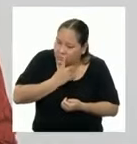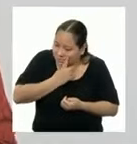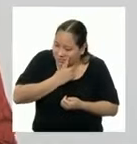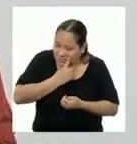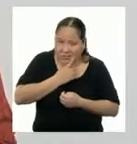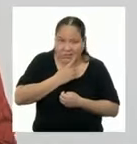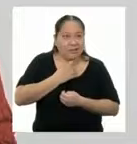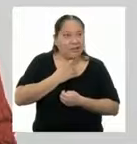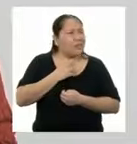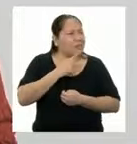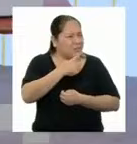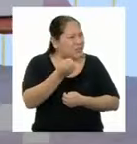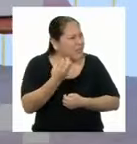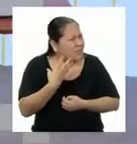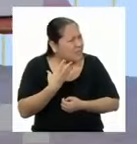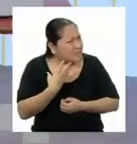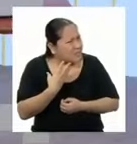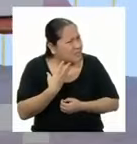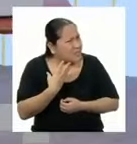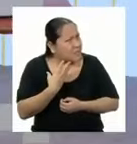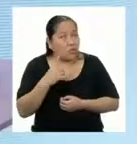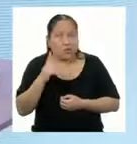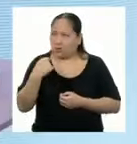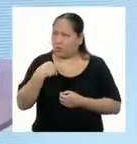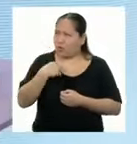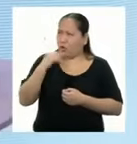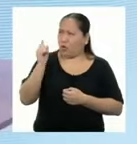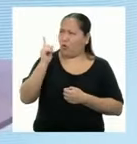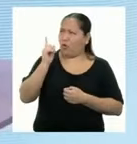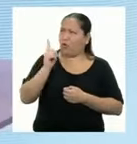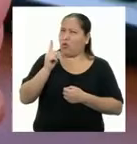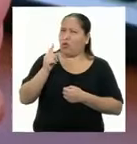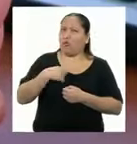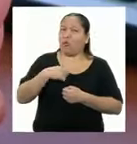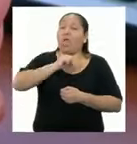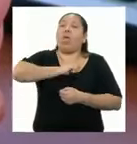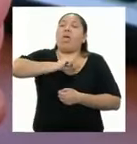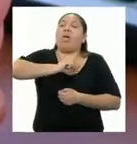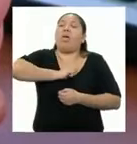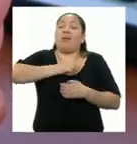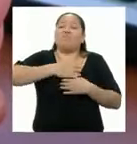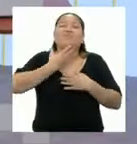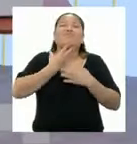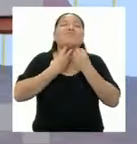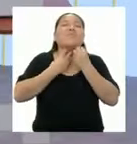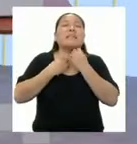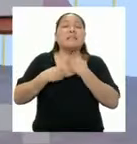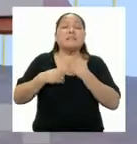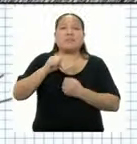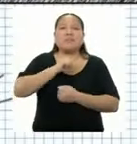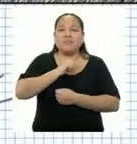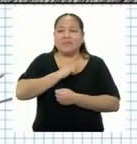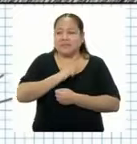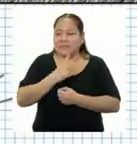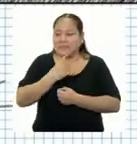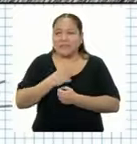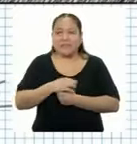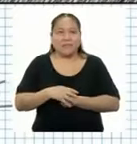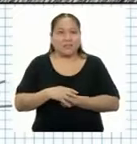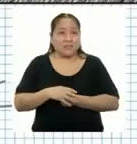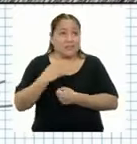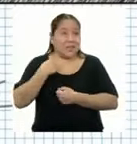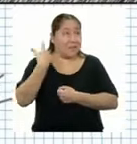¿Dijiste algo, Rodrigo? Ah, no. Nada más me atoré con mi propia saliva. A veces paso. Ahora sí